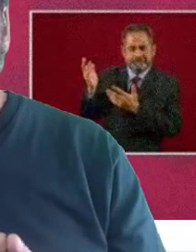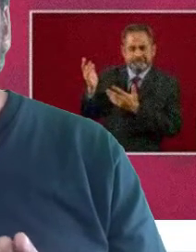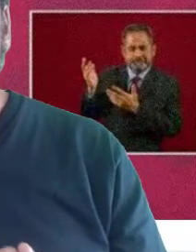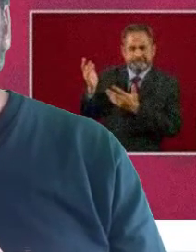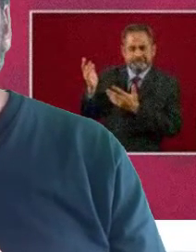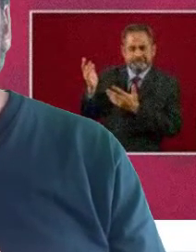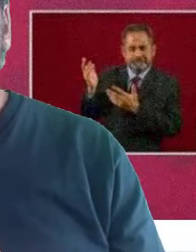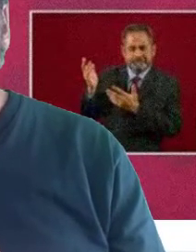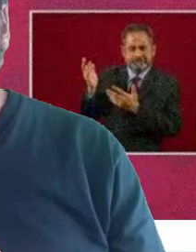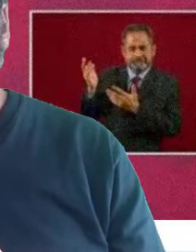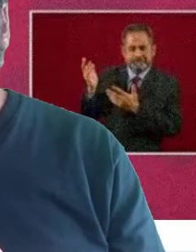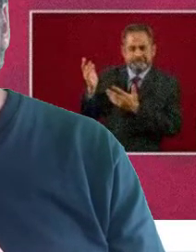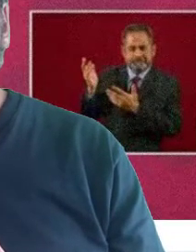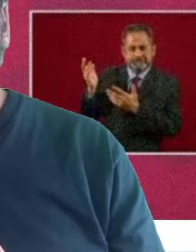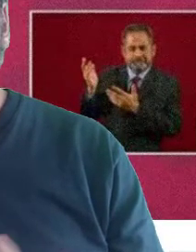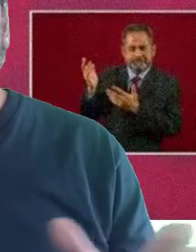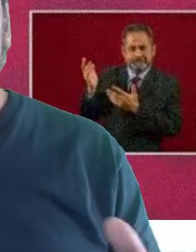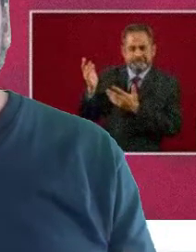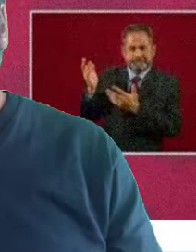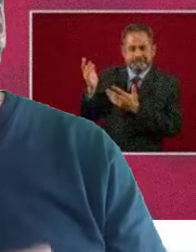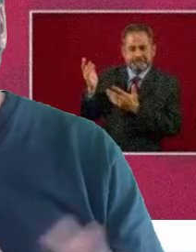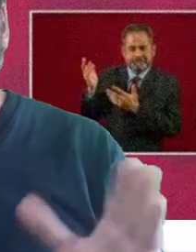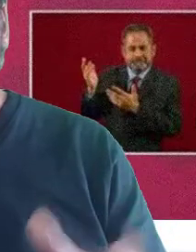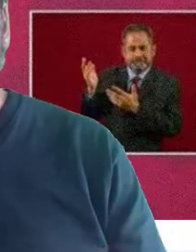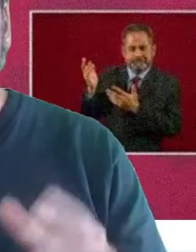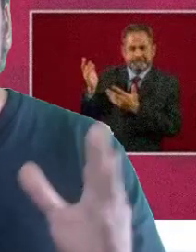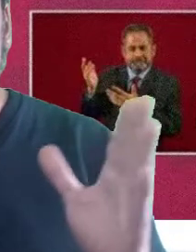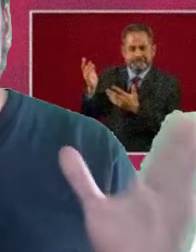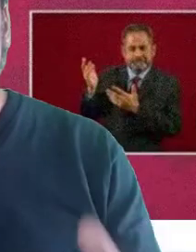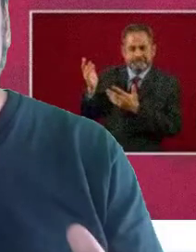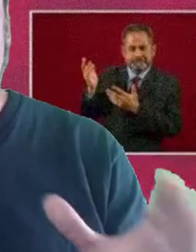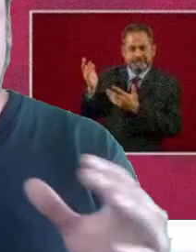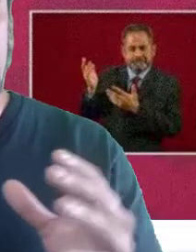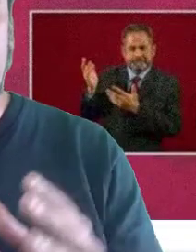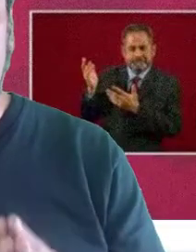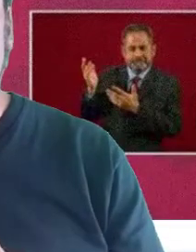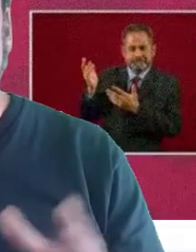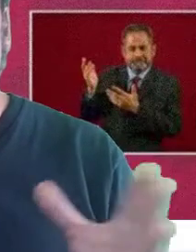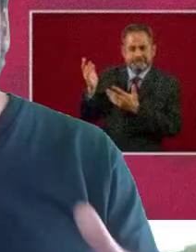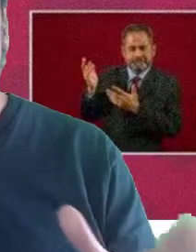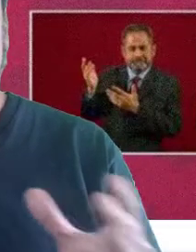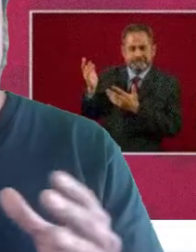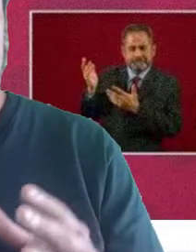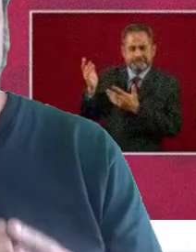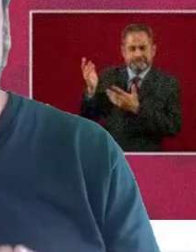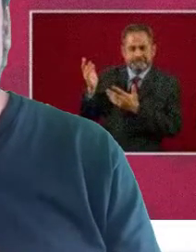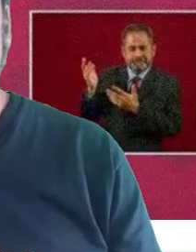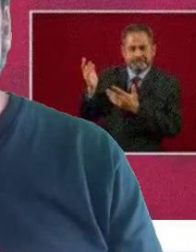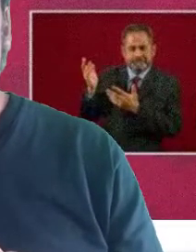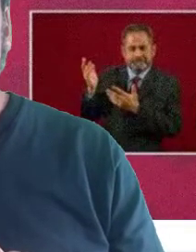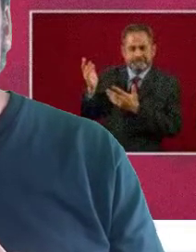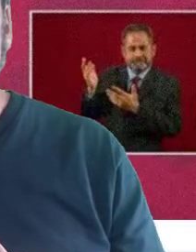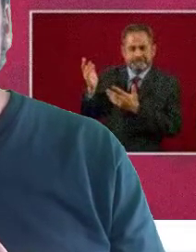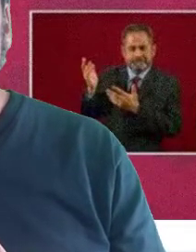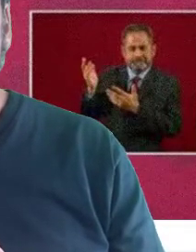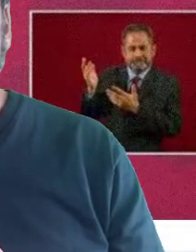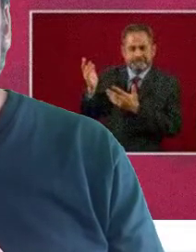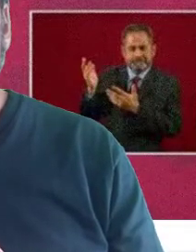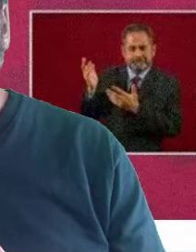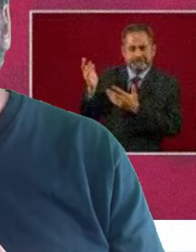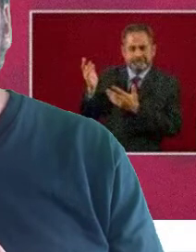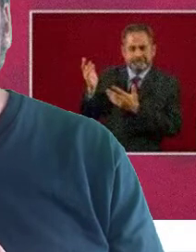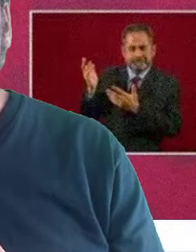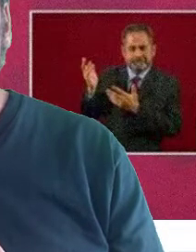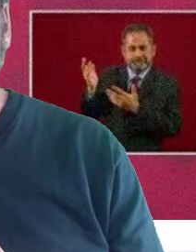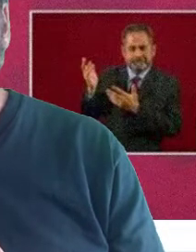para que pudieran ingresar por otro lado - por donde estaban las gentes estábamos las personas los youtubers